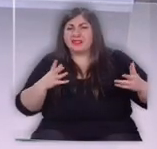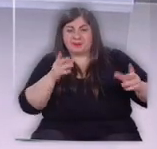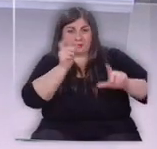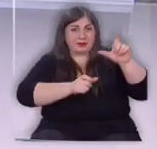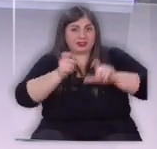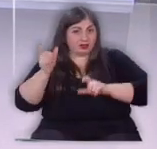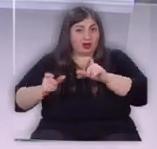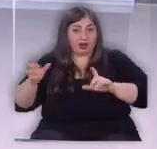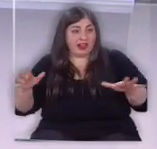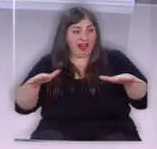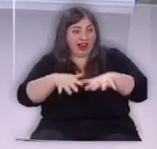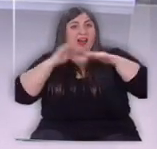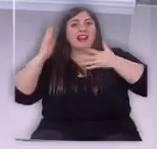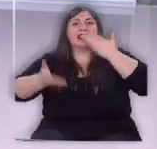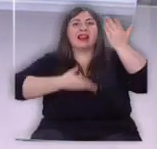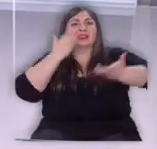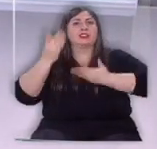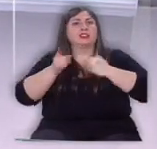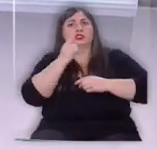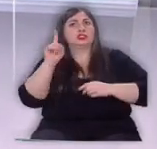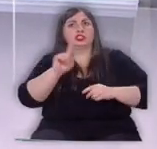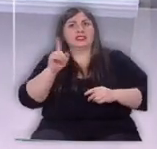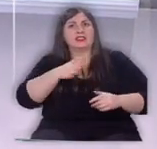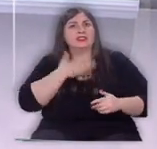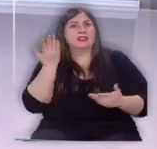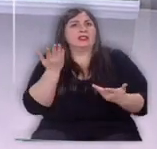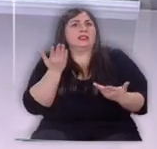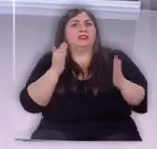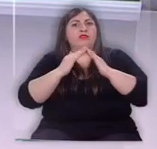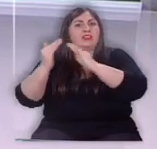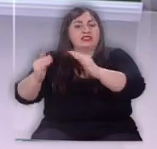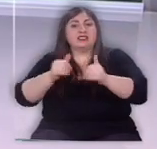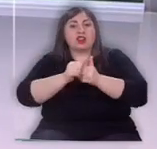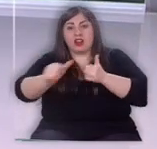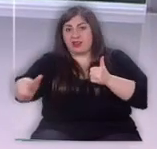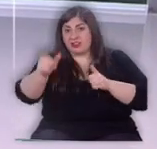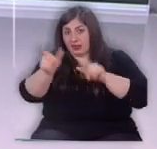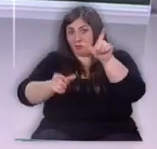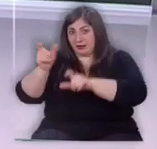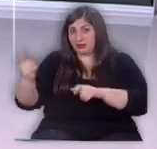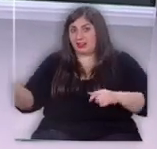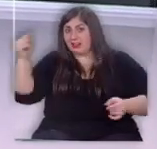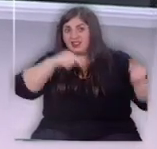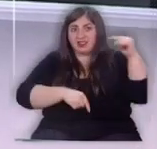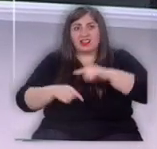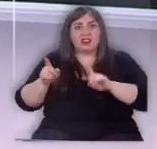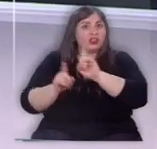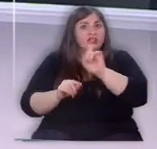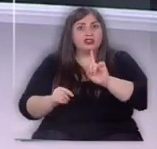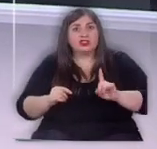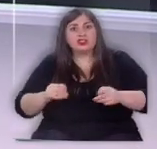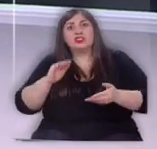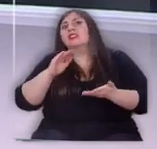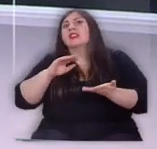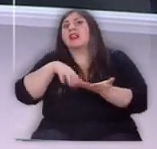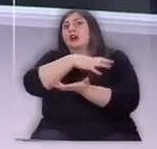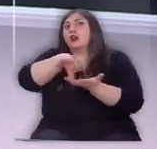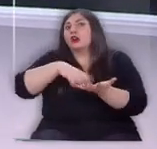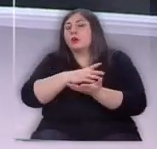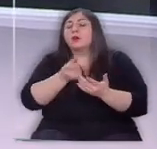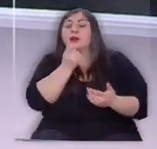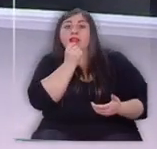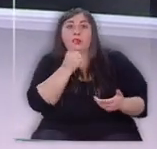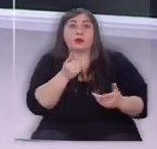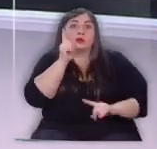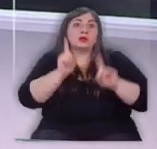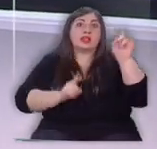misma gente reunida, los cánticos no se hayan percibido, aunque haya vecinos lejos, ¿no? Toda esa gente llegando, sobre todo si no son de la comuna, puede haber alertado a alguien, a lo mejor hizo una